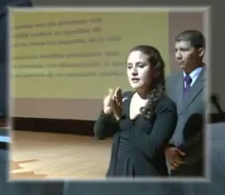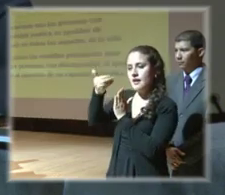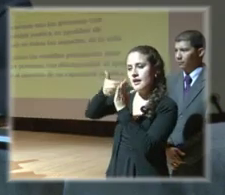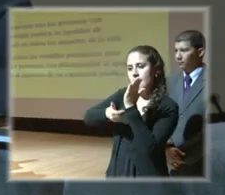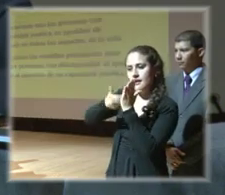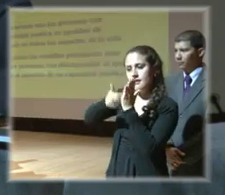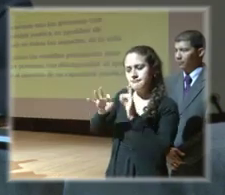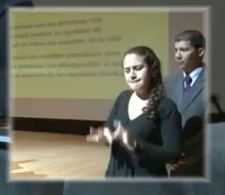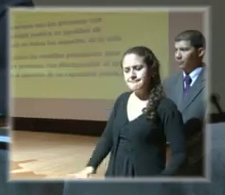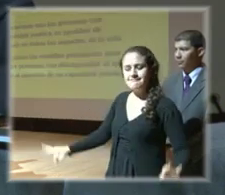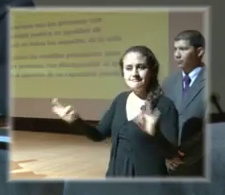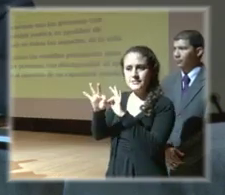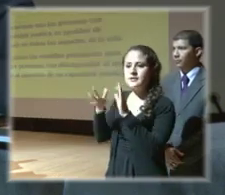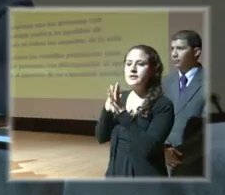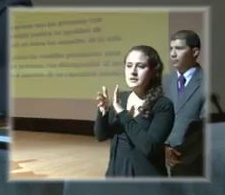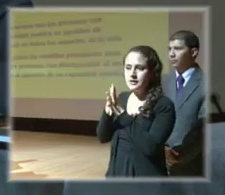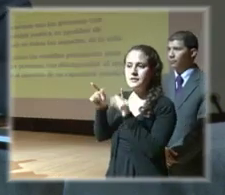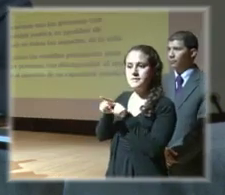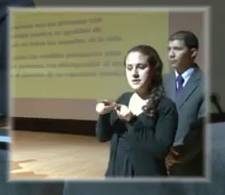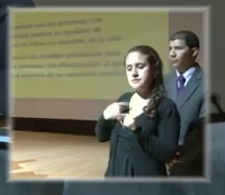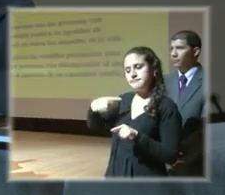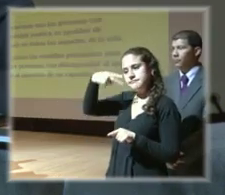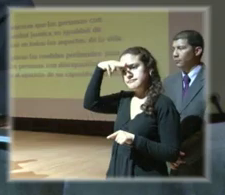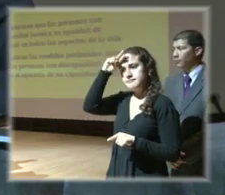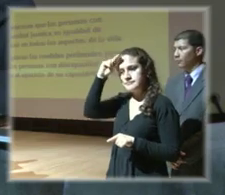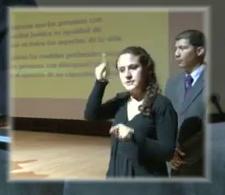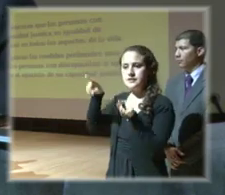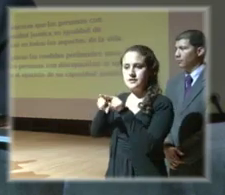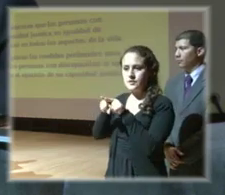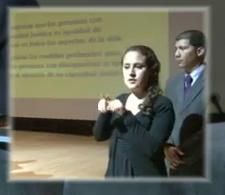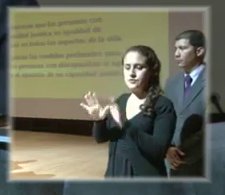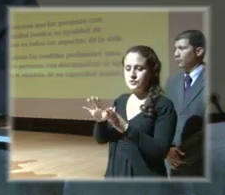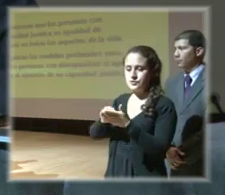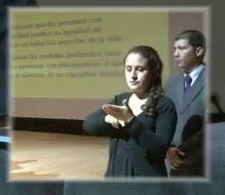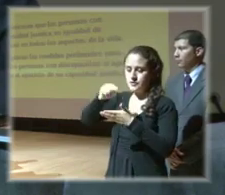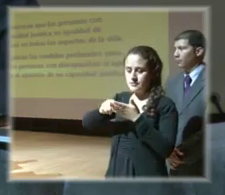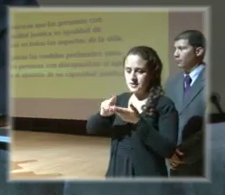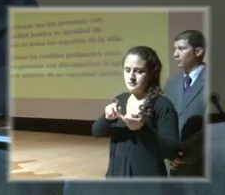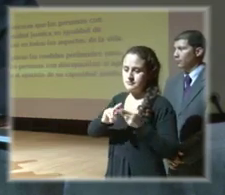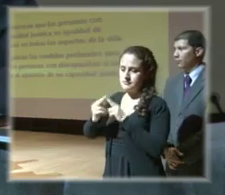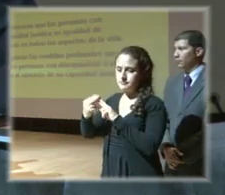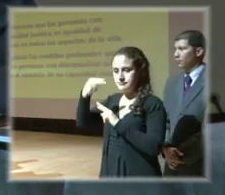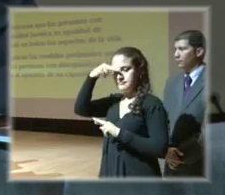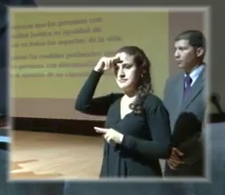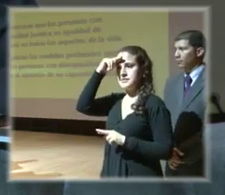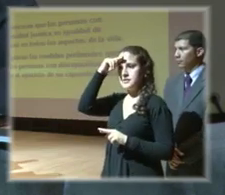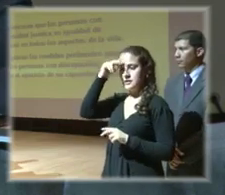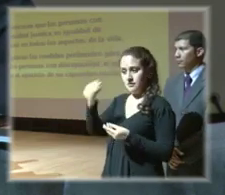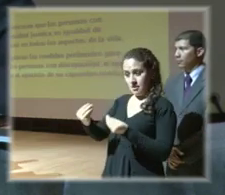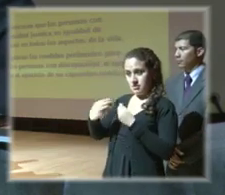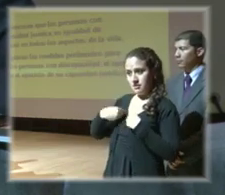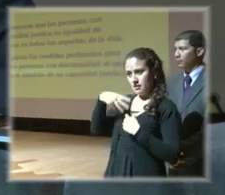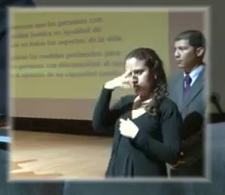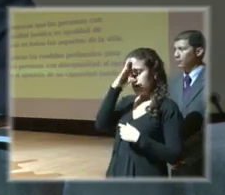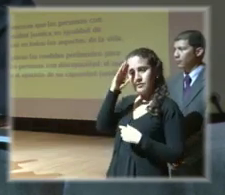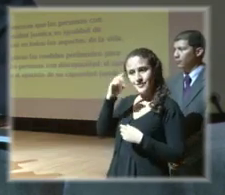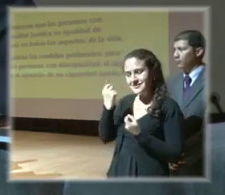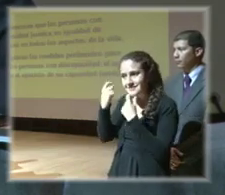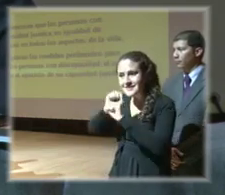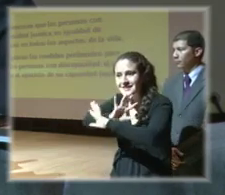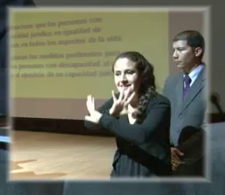muy importante porque es una interpretación calificada de la convención, donde no ha dejado ninguna duda. La observación general número